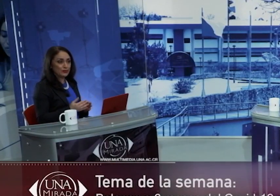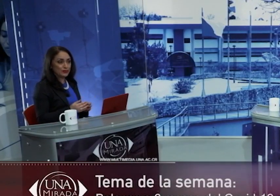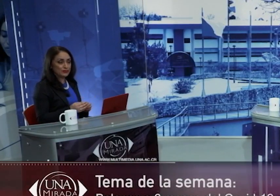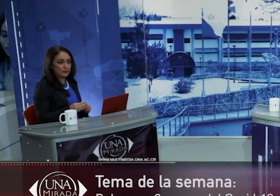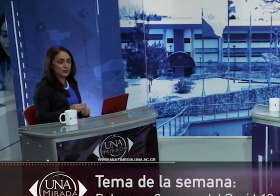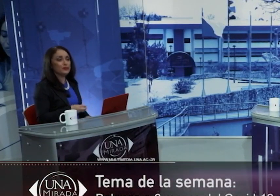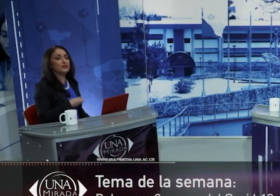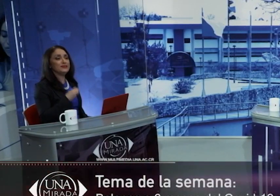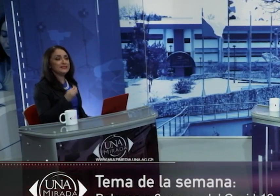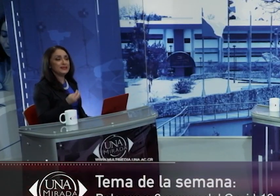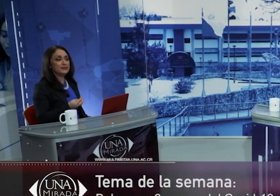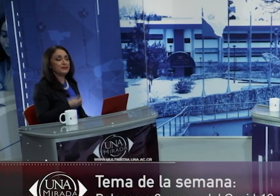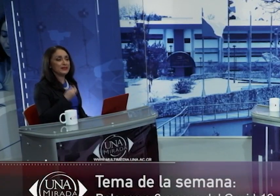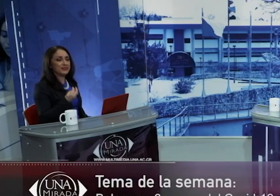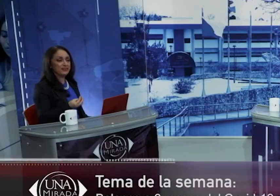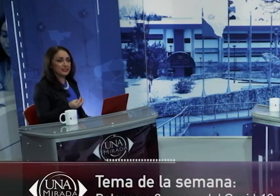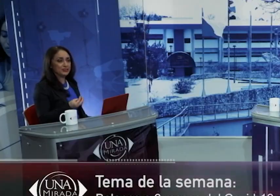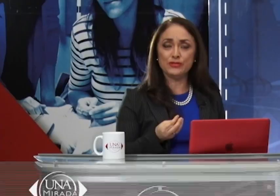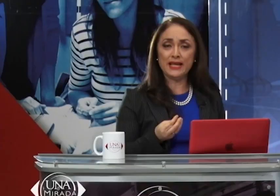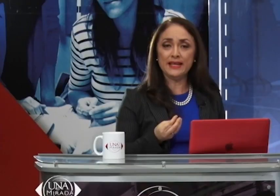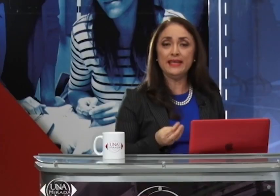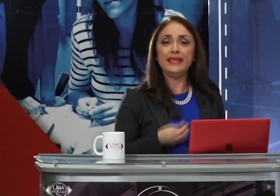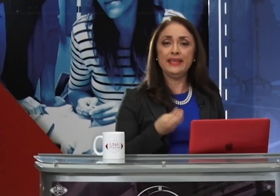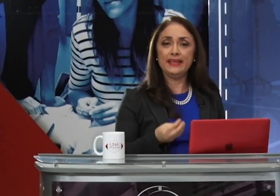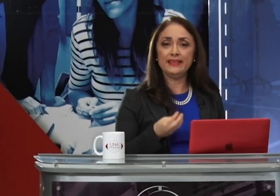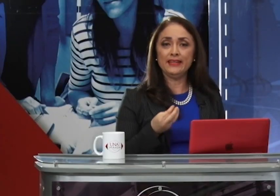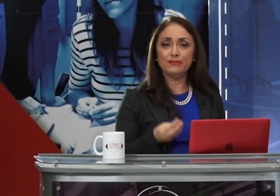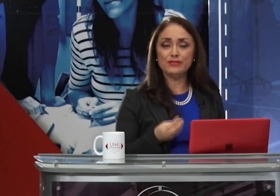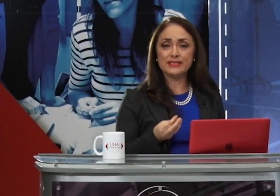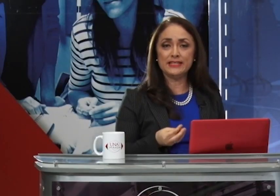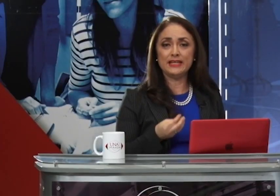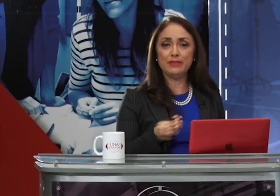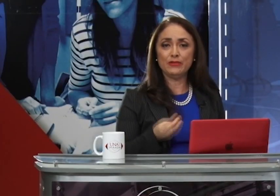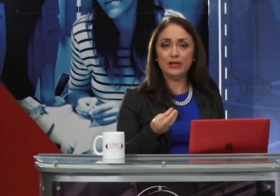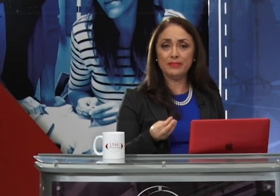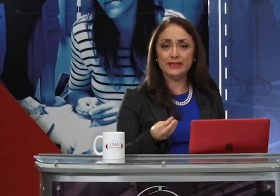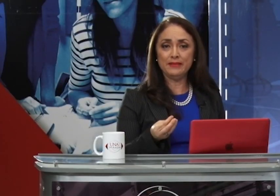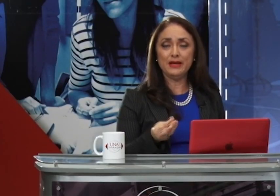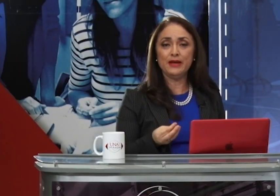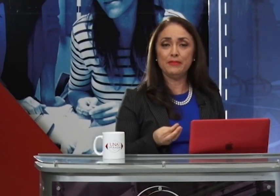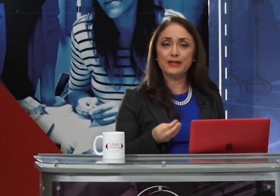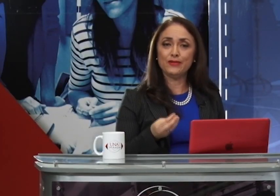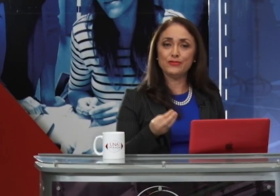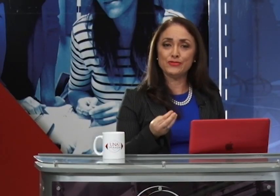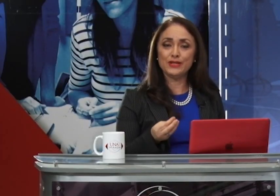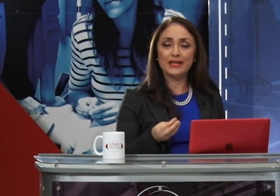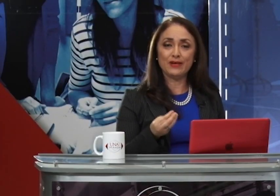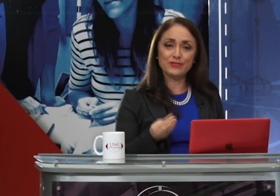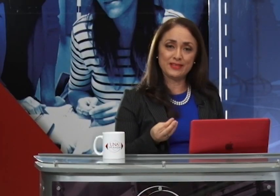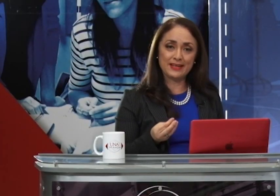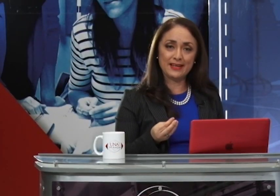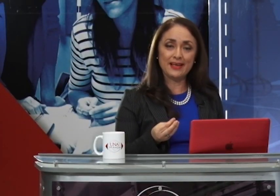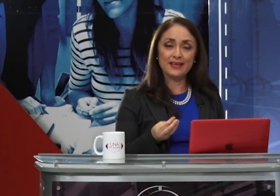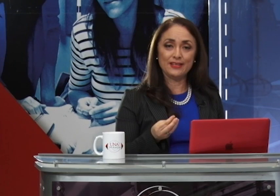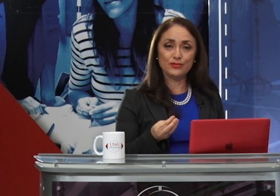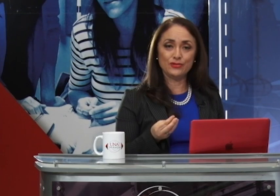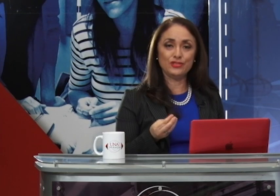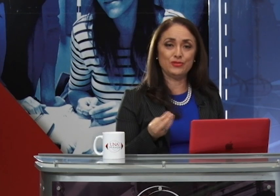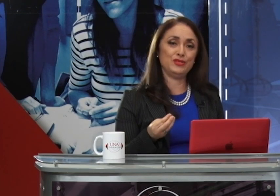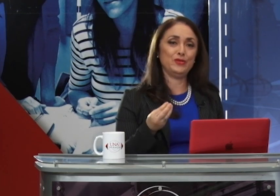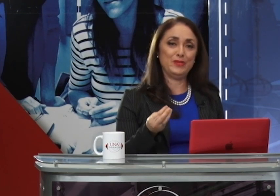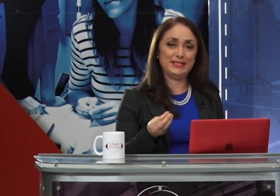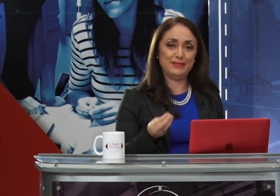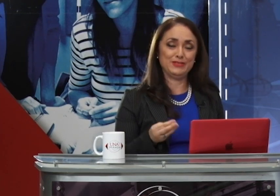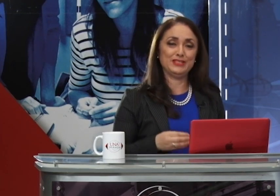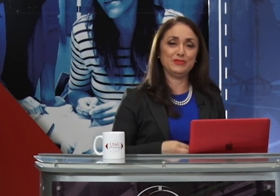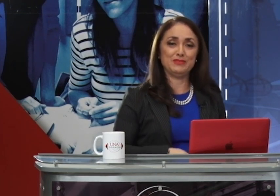un panorama sombrío, nos debe servir para reflexionar en qué tenemos que hacer en el marco de la pandemia para construir la Costa Rica que todos y todas